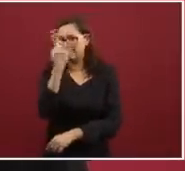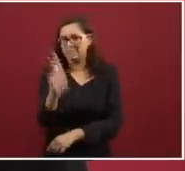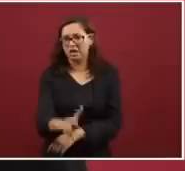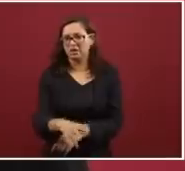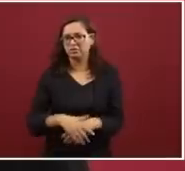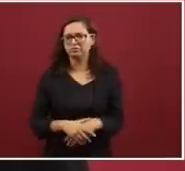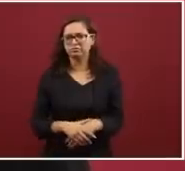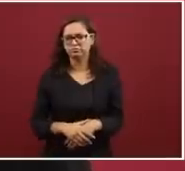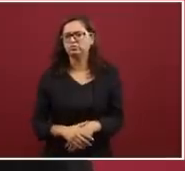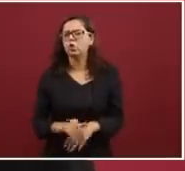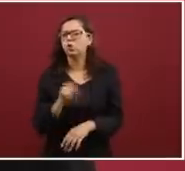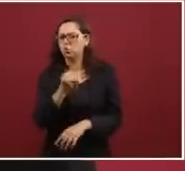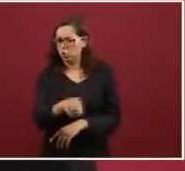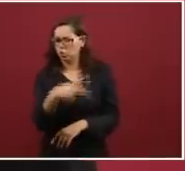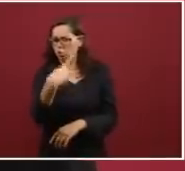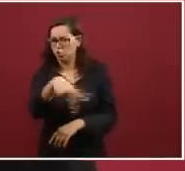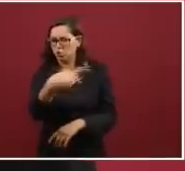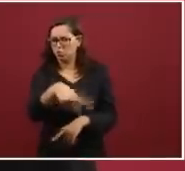Mejor públicalo